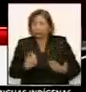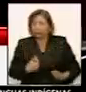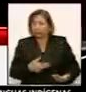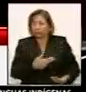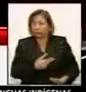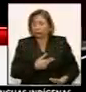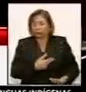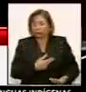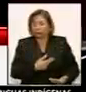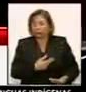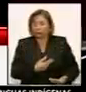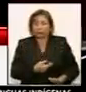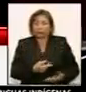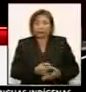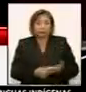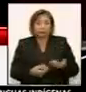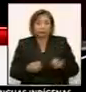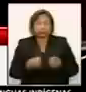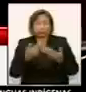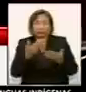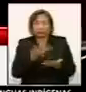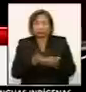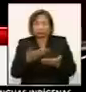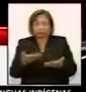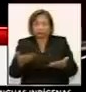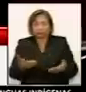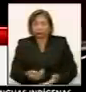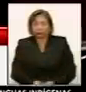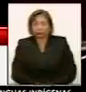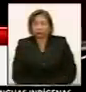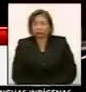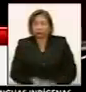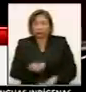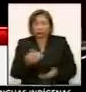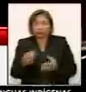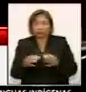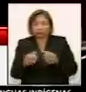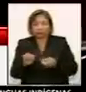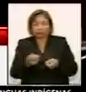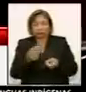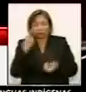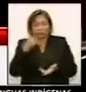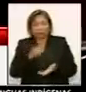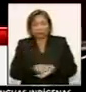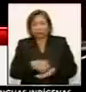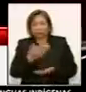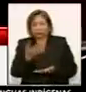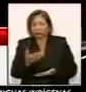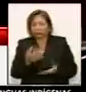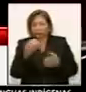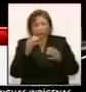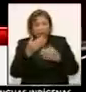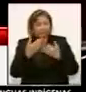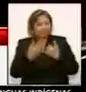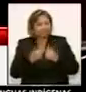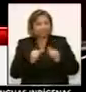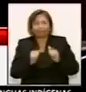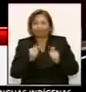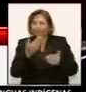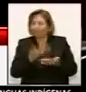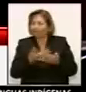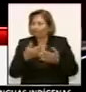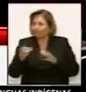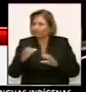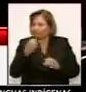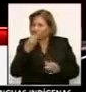Nosotros aprobamos, lo que aprobamos, y dimos todas las facultades al Ejecutivo para manejarse de la mejor manera posible, para que hagan bien